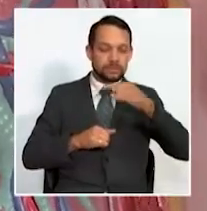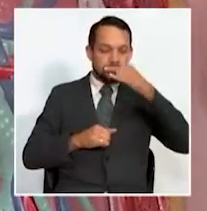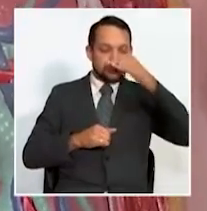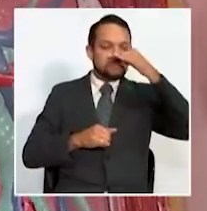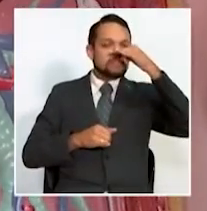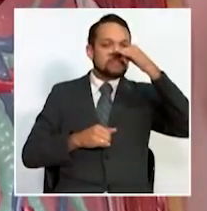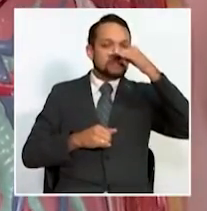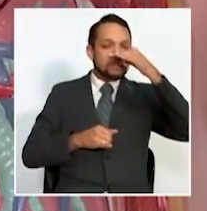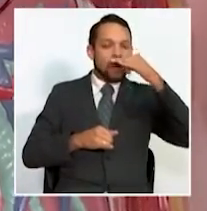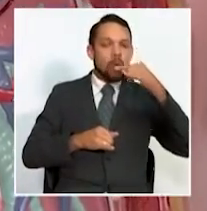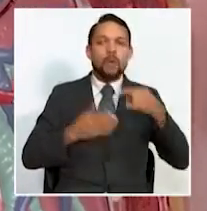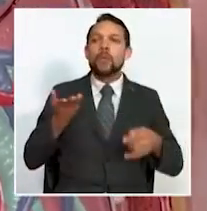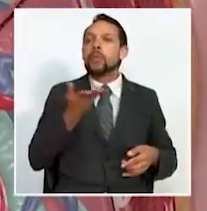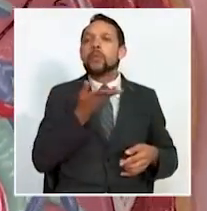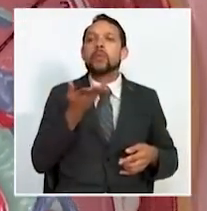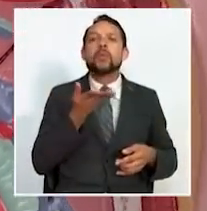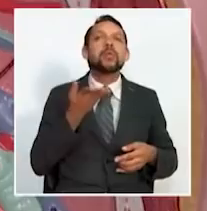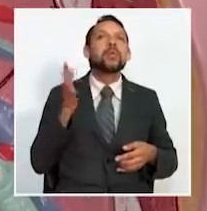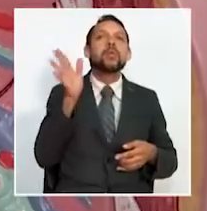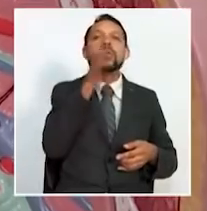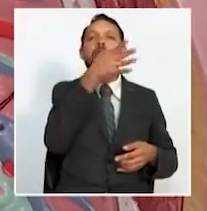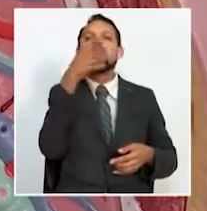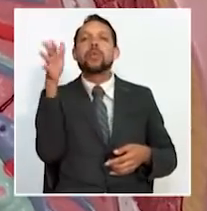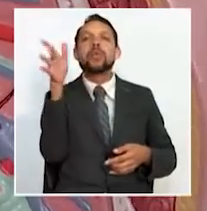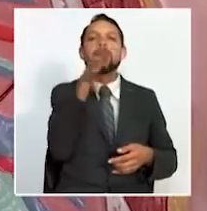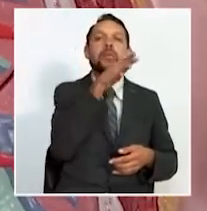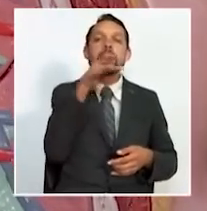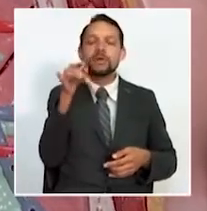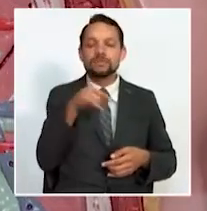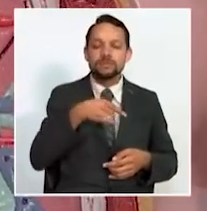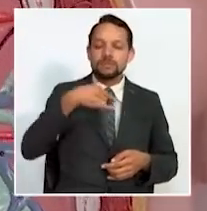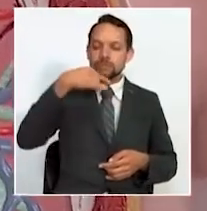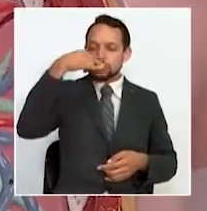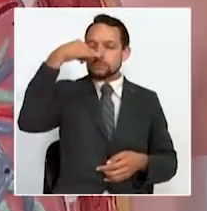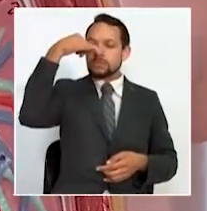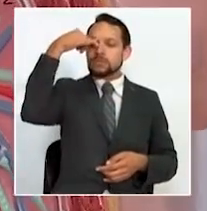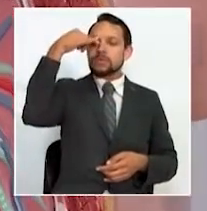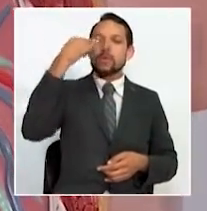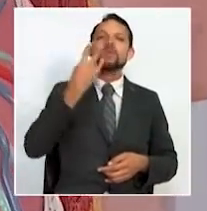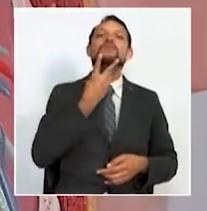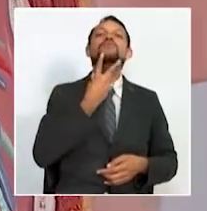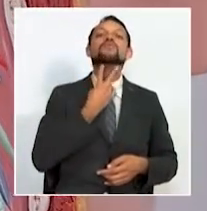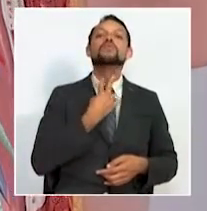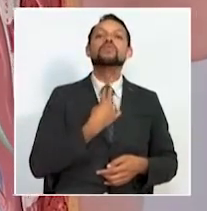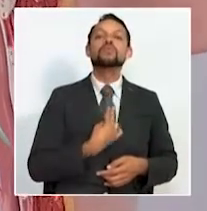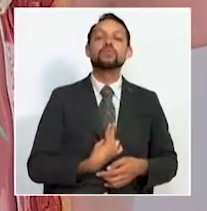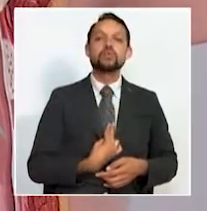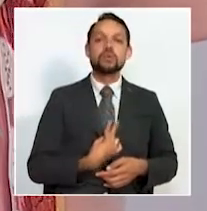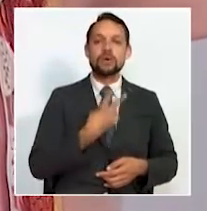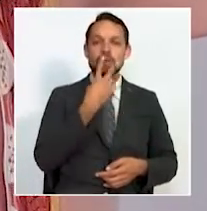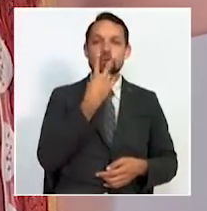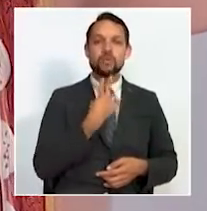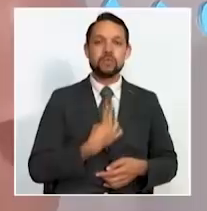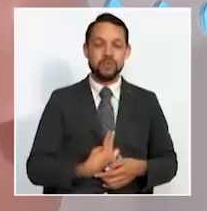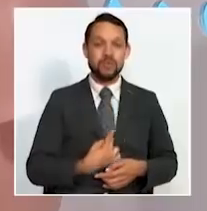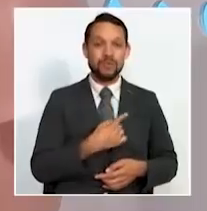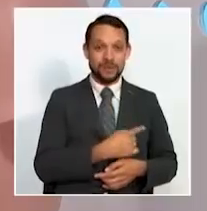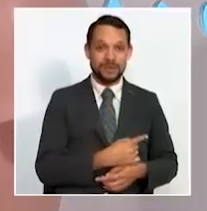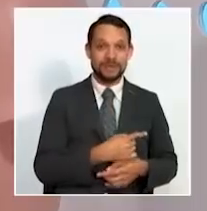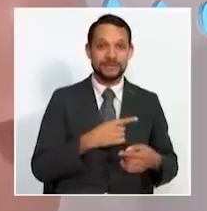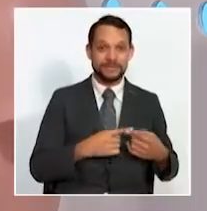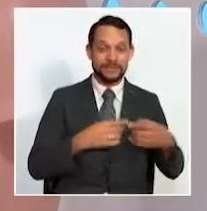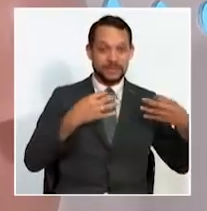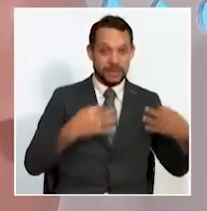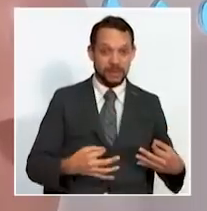el conducto por donde pasa ese contenido de aire, el cual está compuesto de un epitelio que es